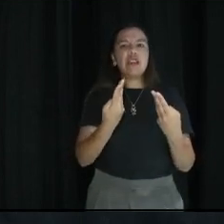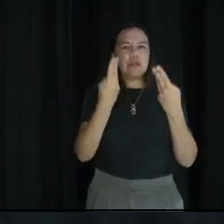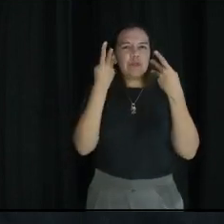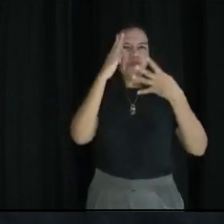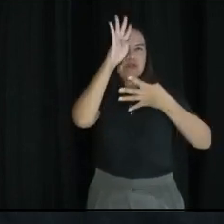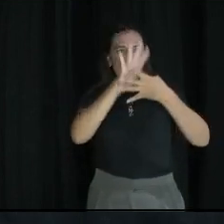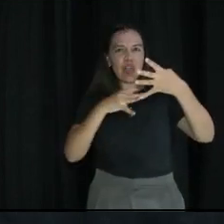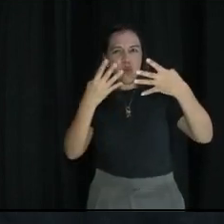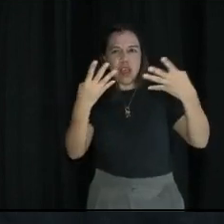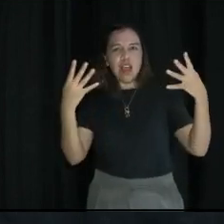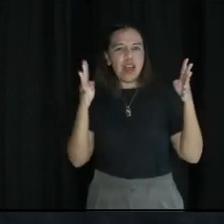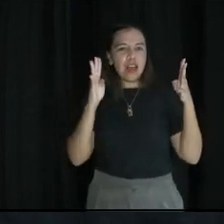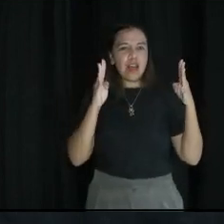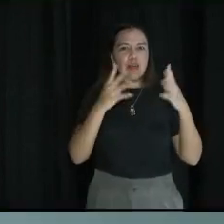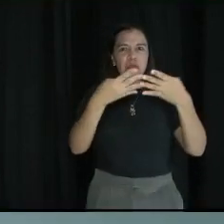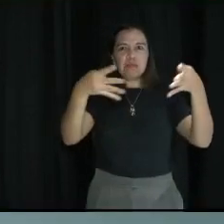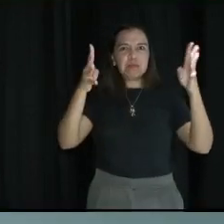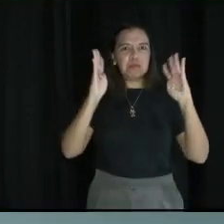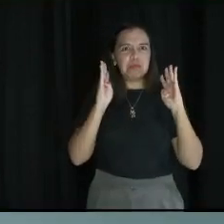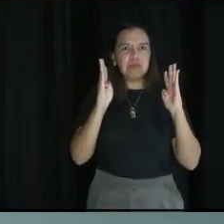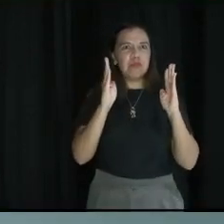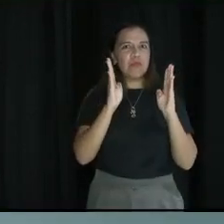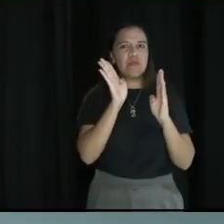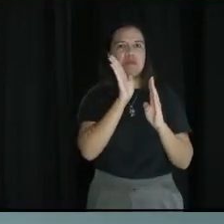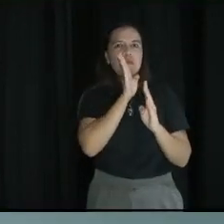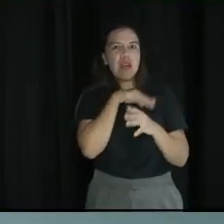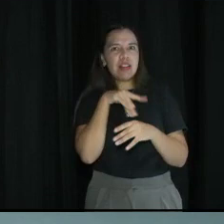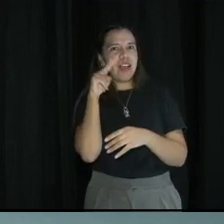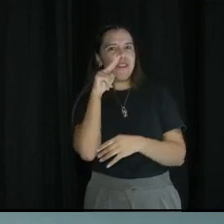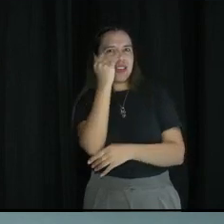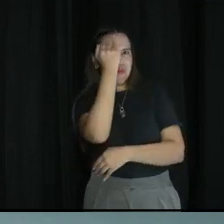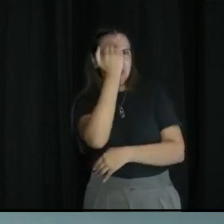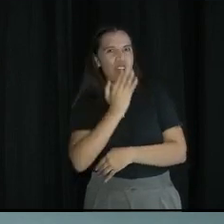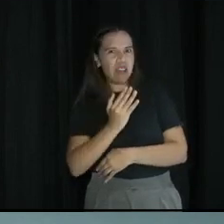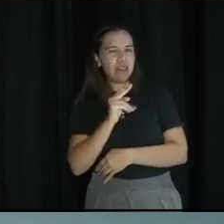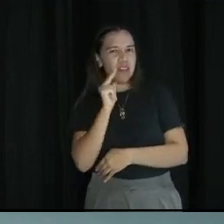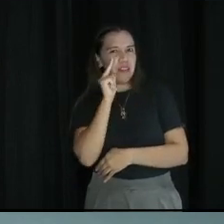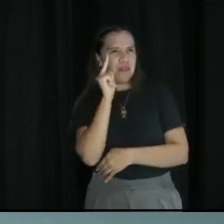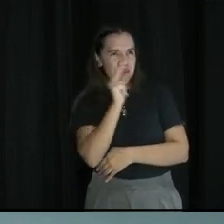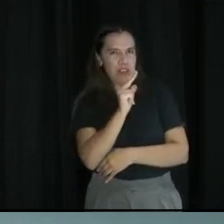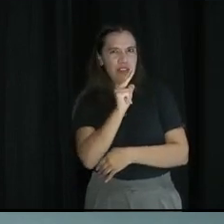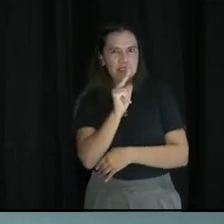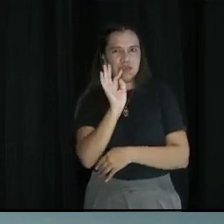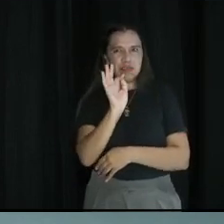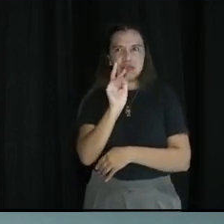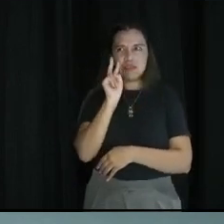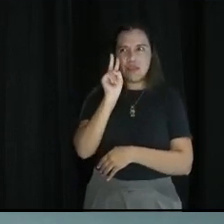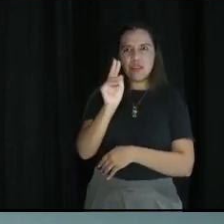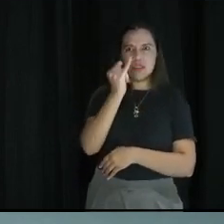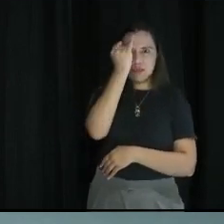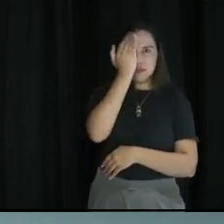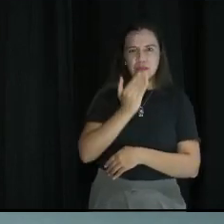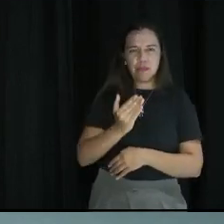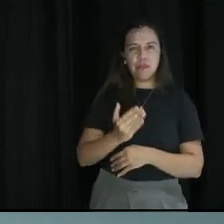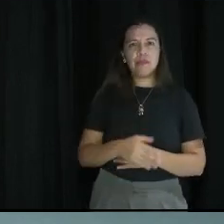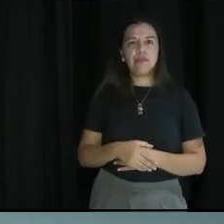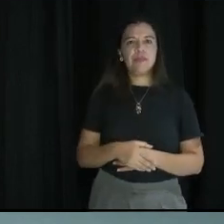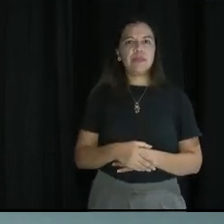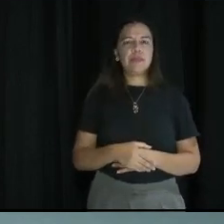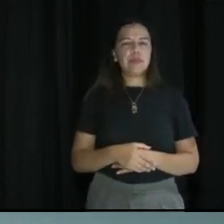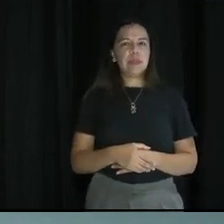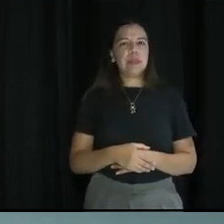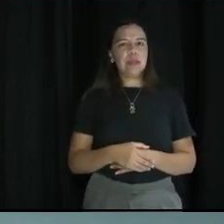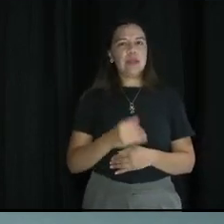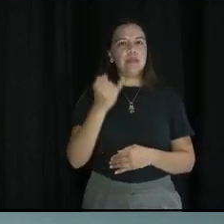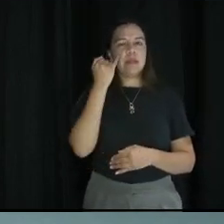completamente inadecuada. No sé si se alcanza a apreciar. Sí, se alcanza a apreciar. Si pueden ver, por el interior